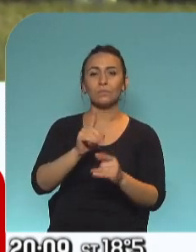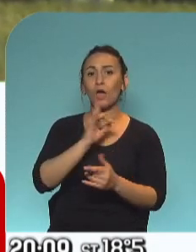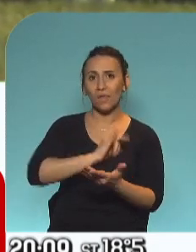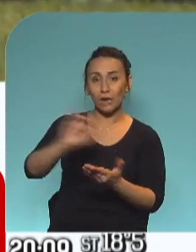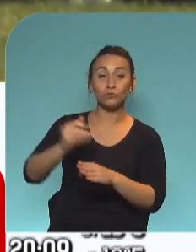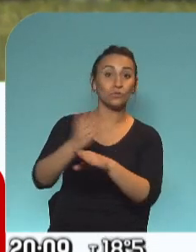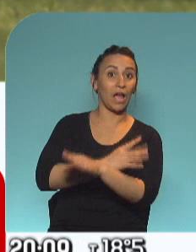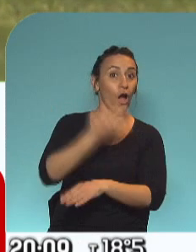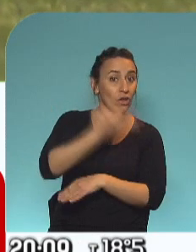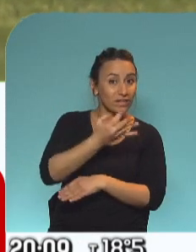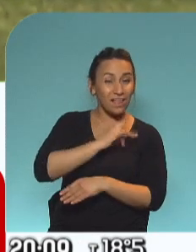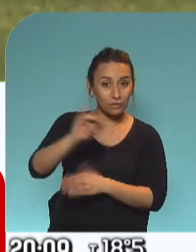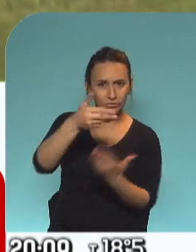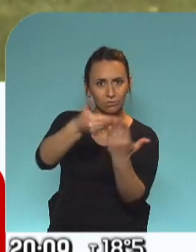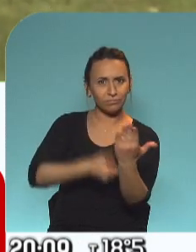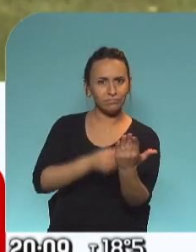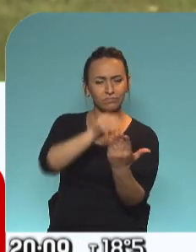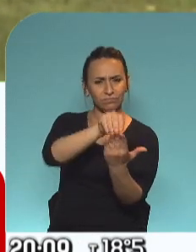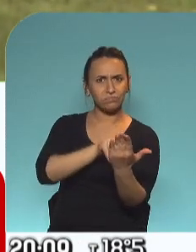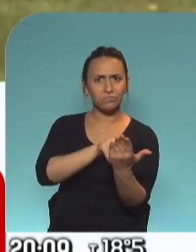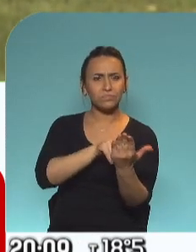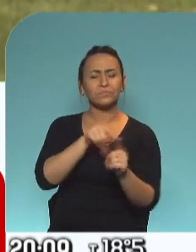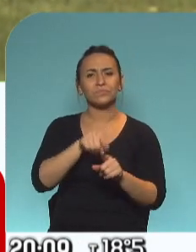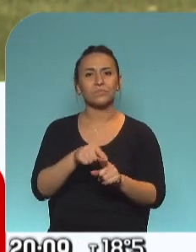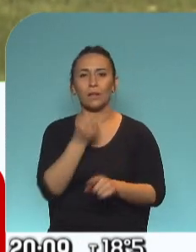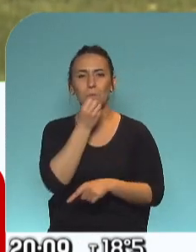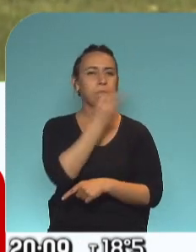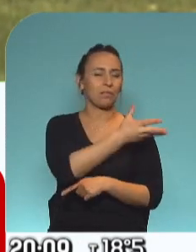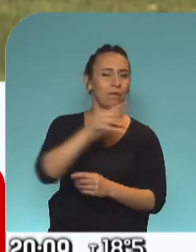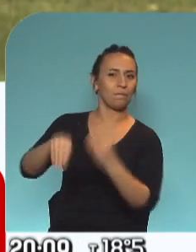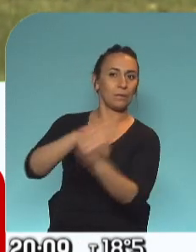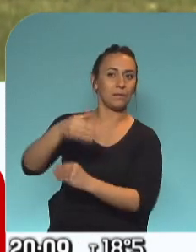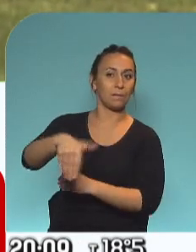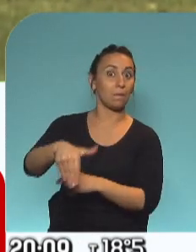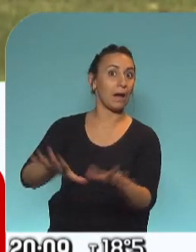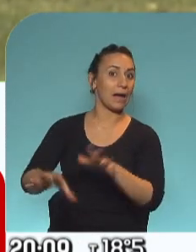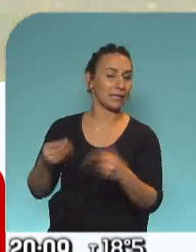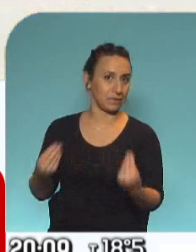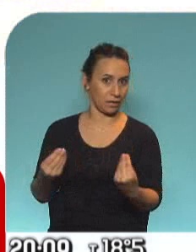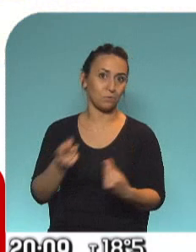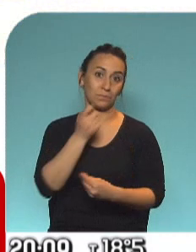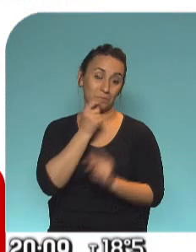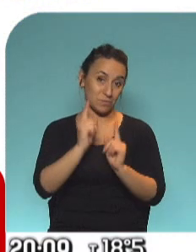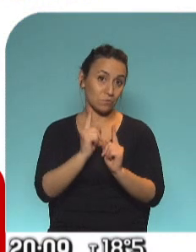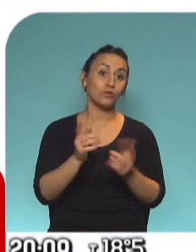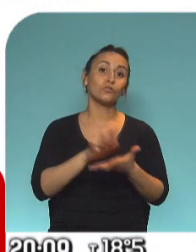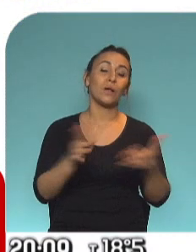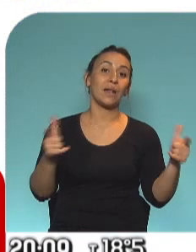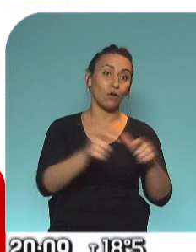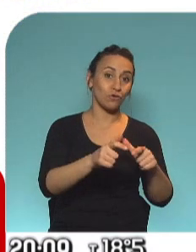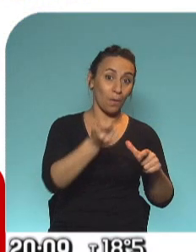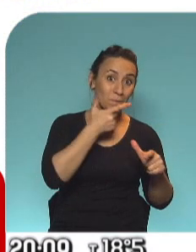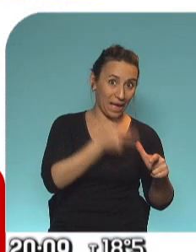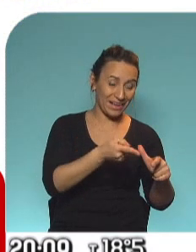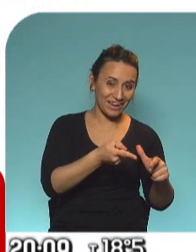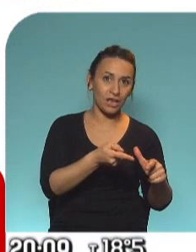original, le contaban a esas personas qué es lo que iban a hacer los familiares. En el caso concreto de la reunión con Macri, le contaban qué es lo